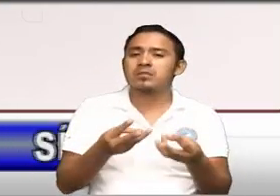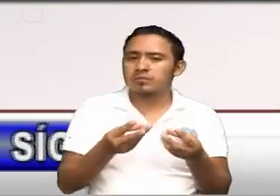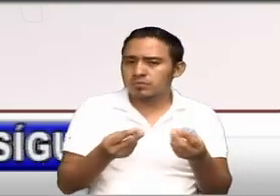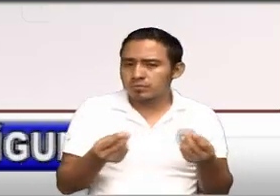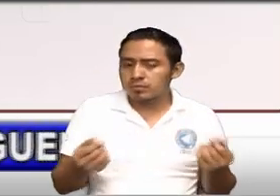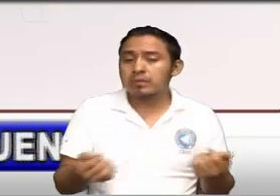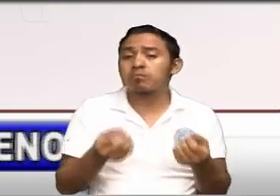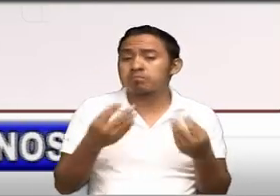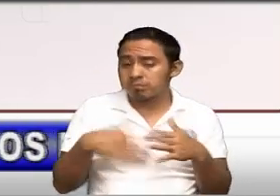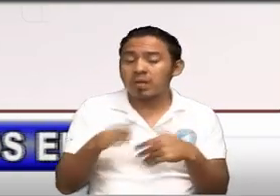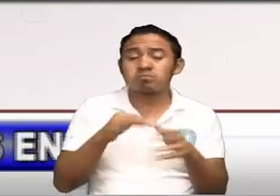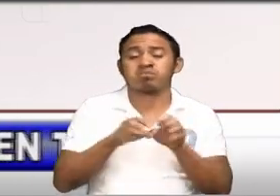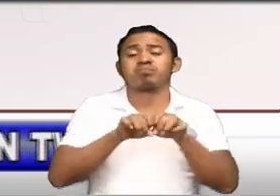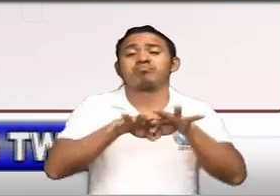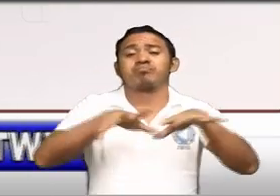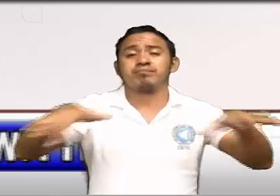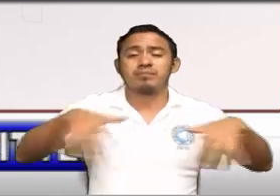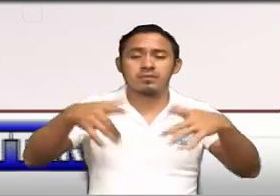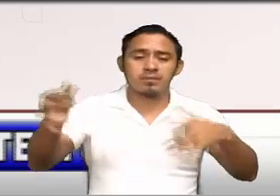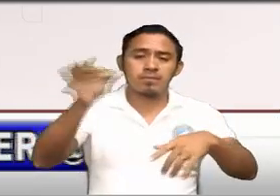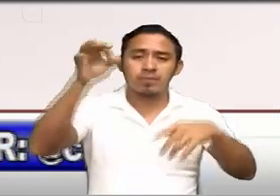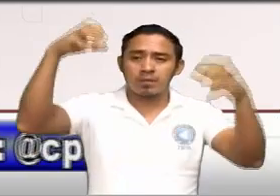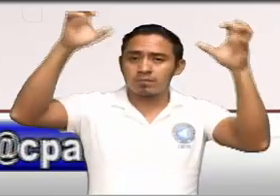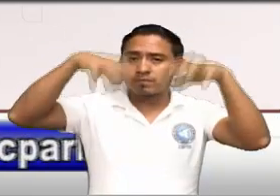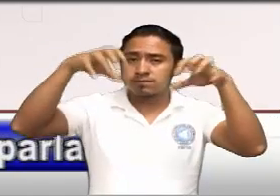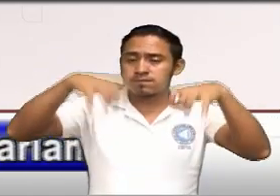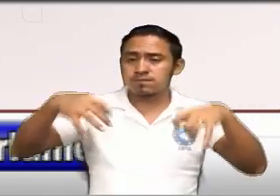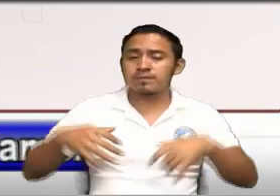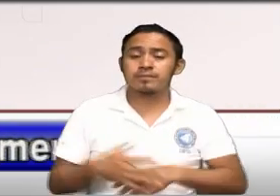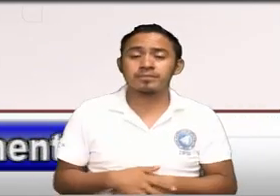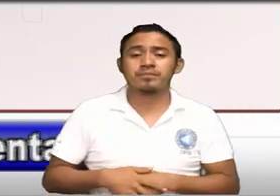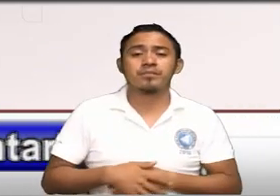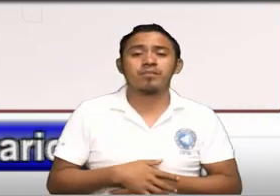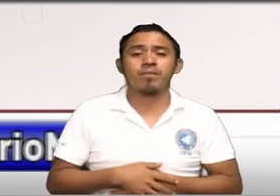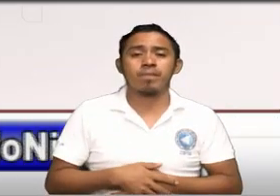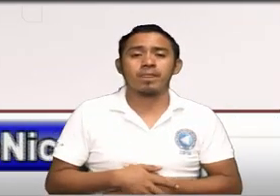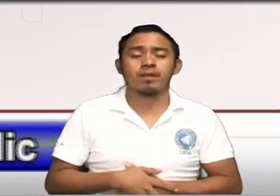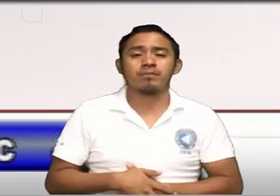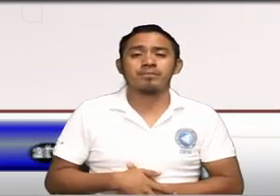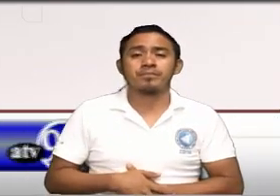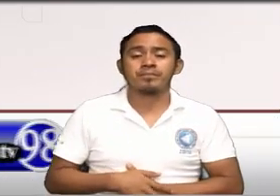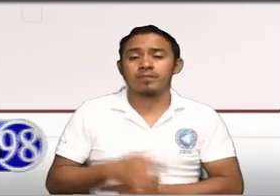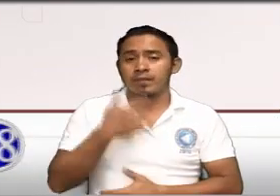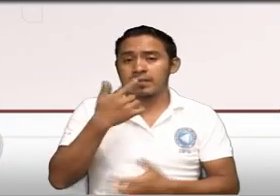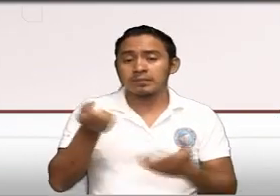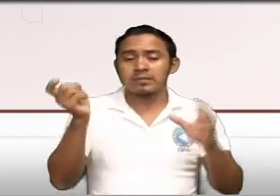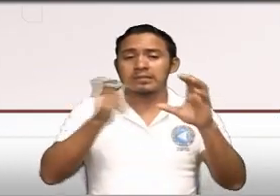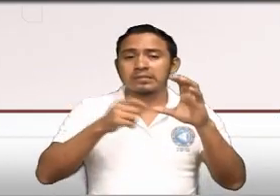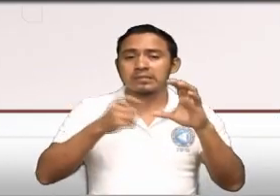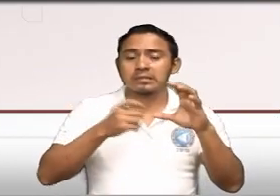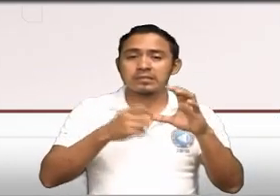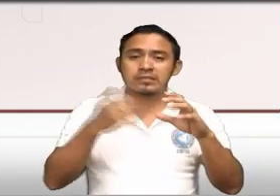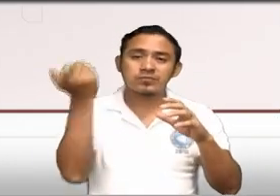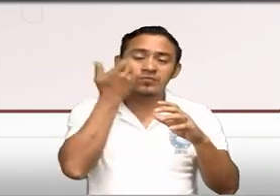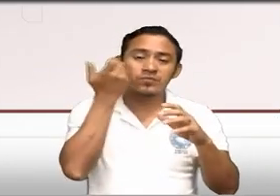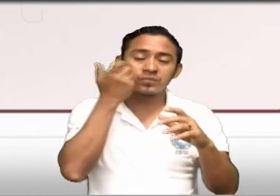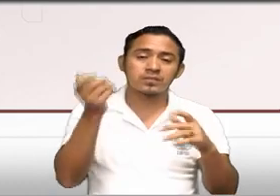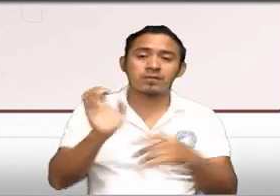de invierno, con el inminente peligro de desarrollarse brotes epidémicos, por lo que se declara alerta